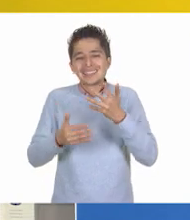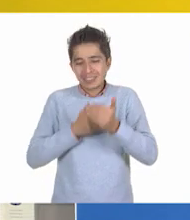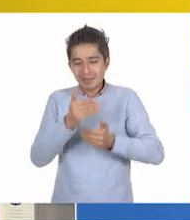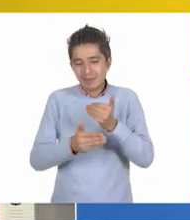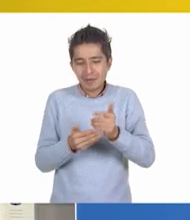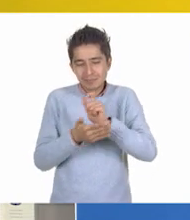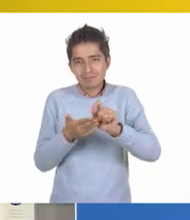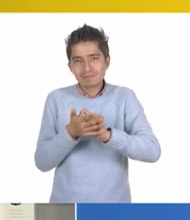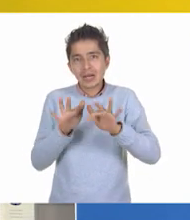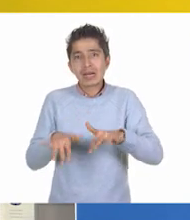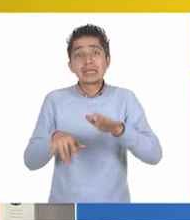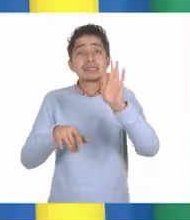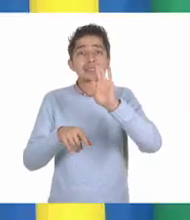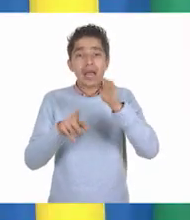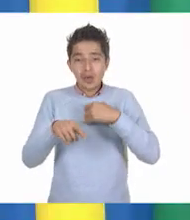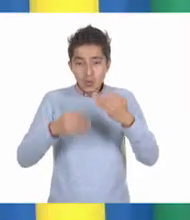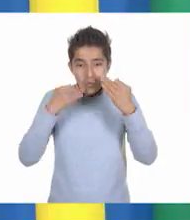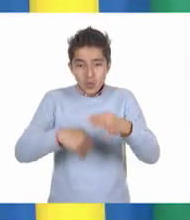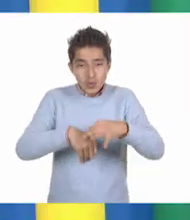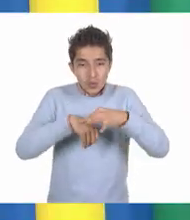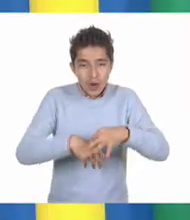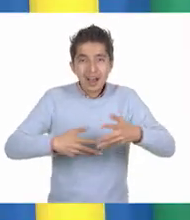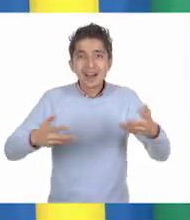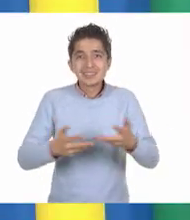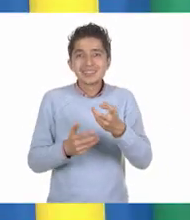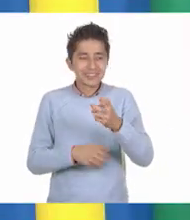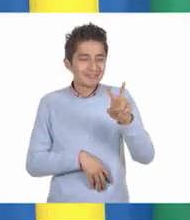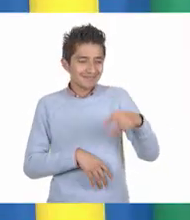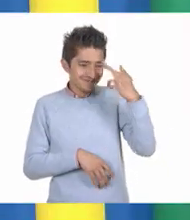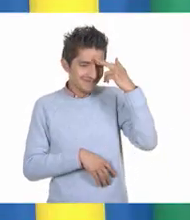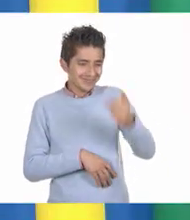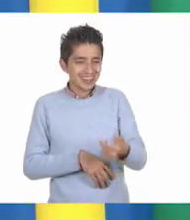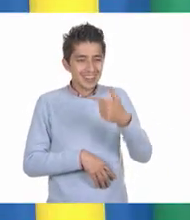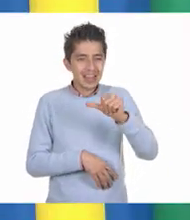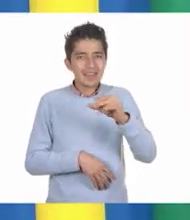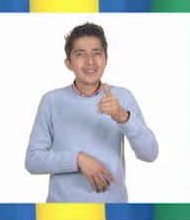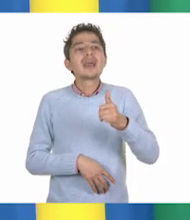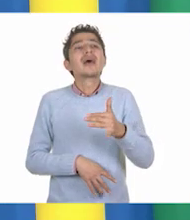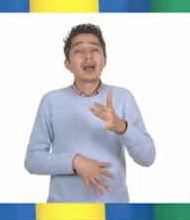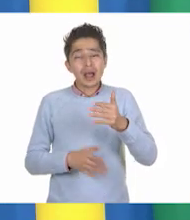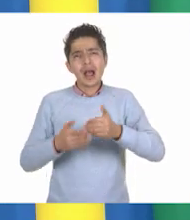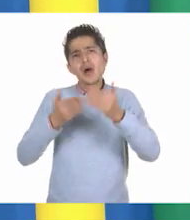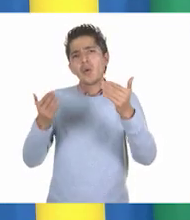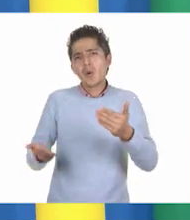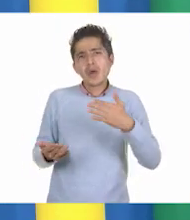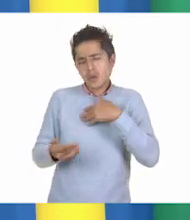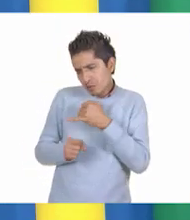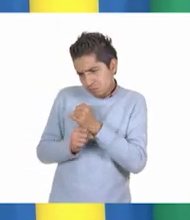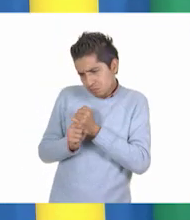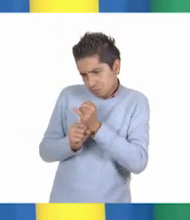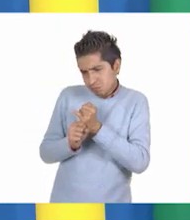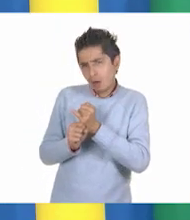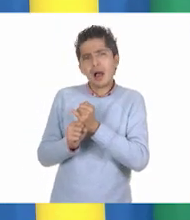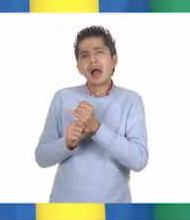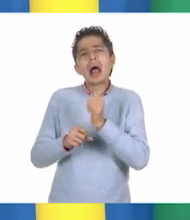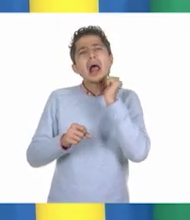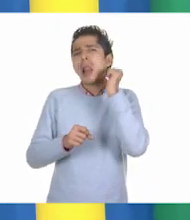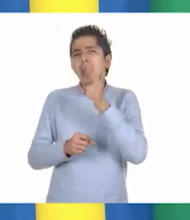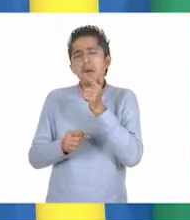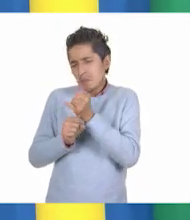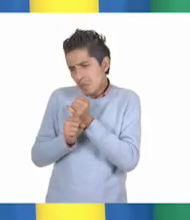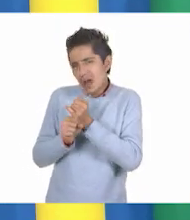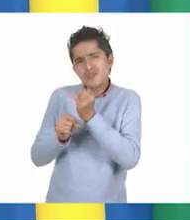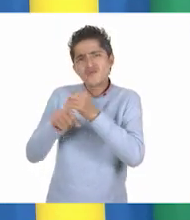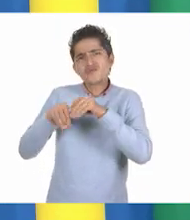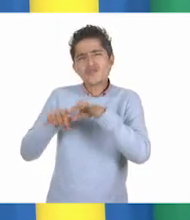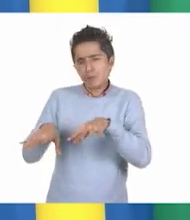sido testigo del hecho. Es verdad, Gaby. En las fuentes que tengo a mi alcance, que he buscado algunas biografías breves